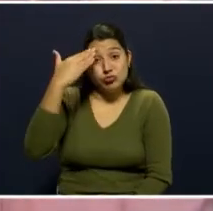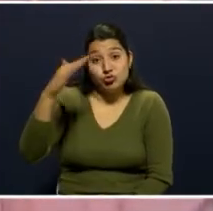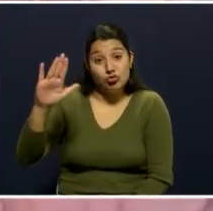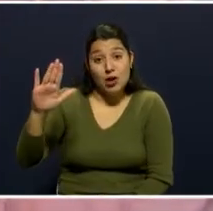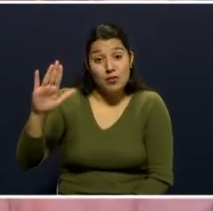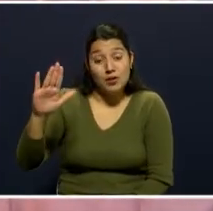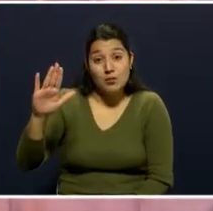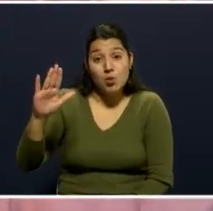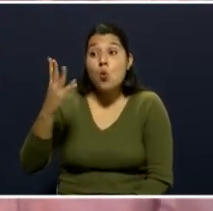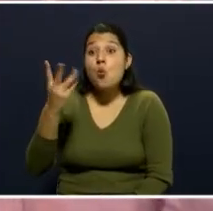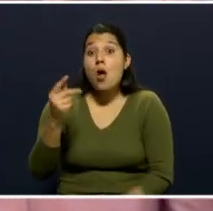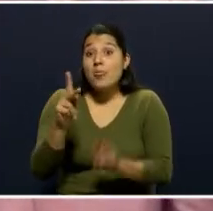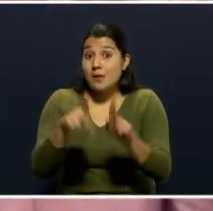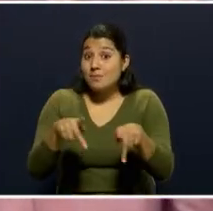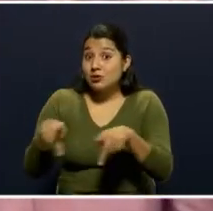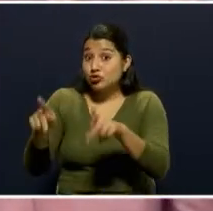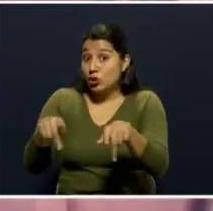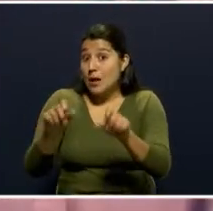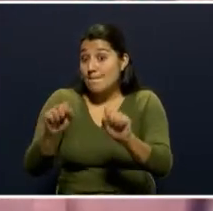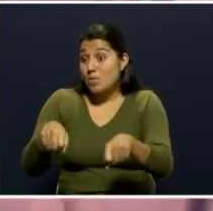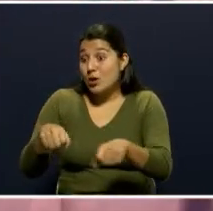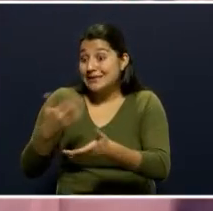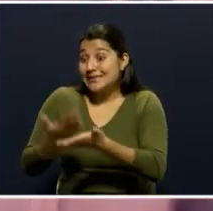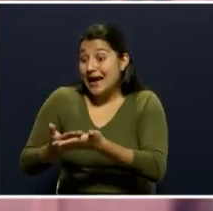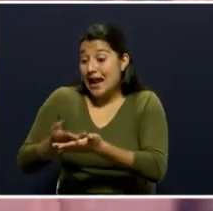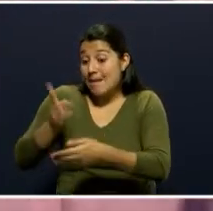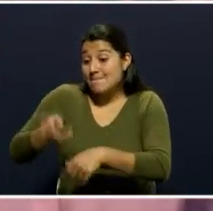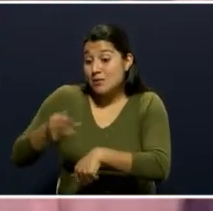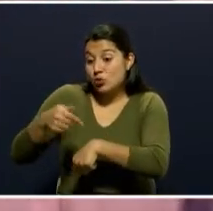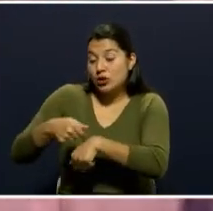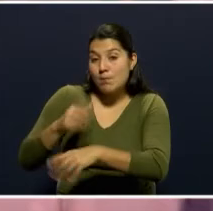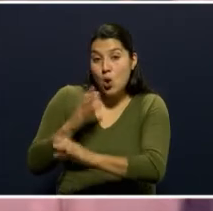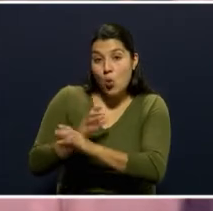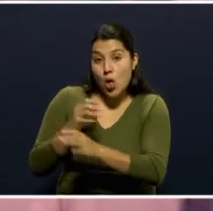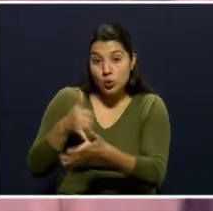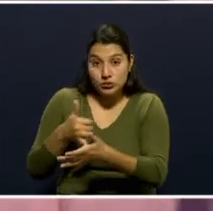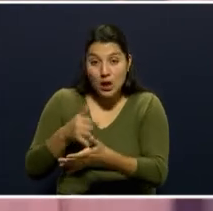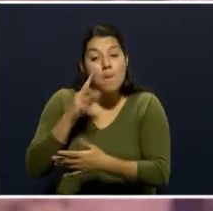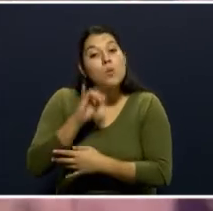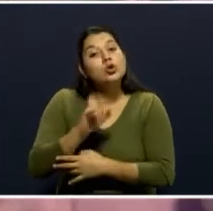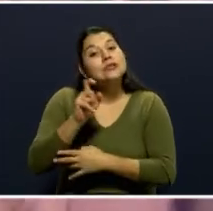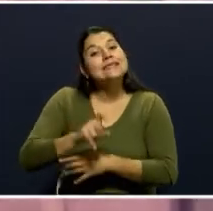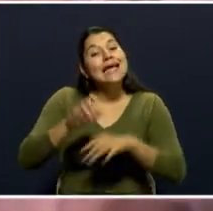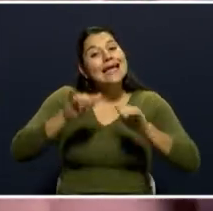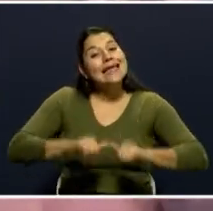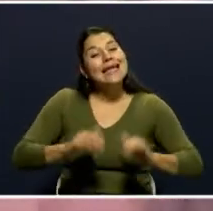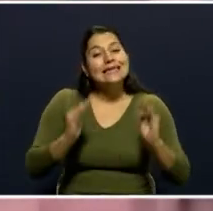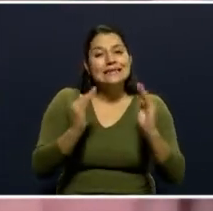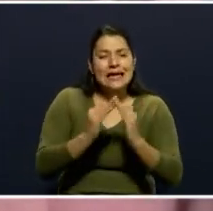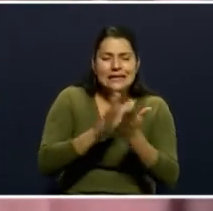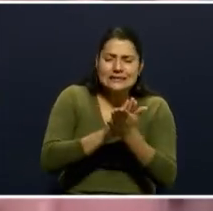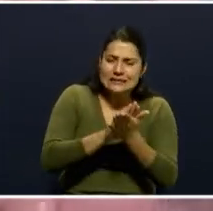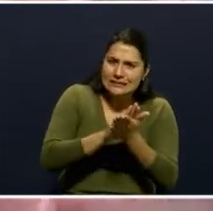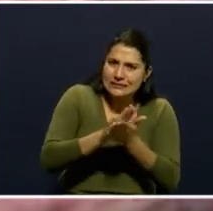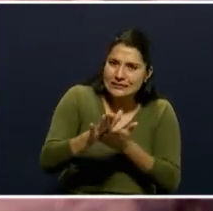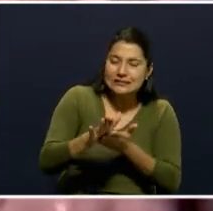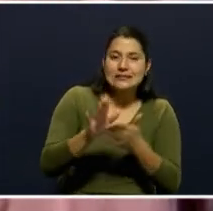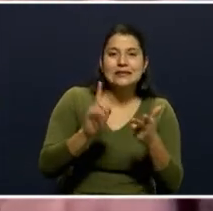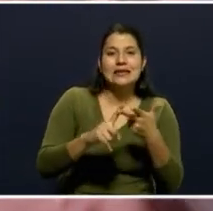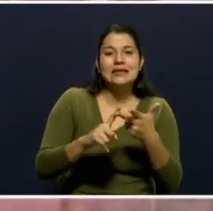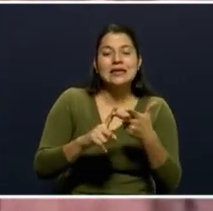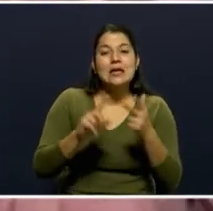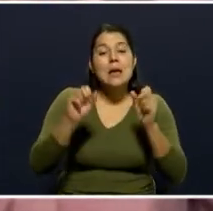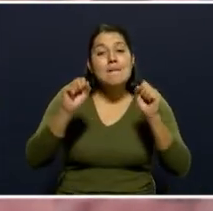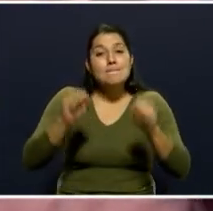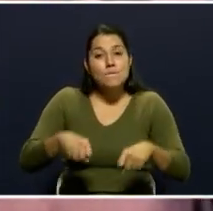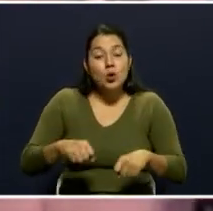que tanta gente podría complicarse al mismo tiempo, y por eso son estas medidas de quedarnos en casa, de higiene al máximo, de